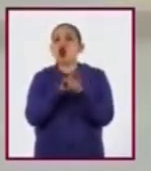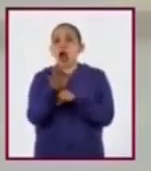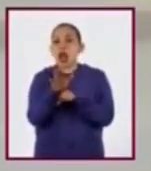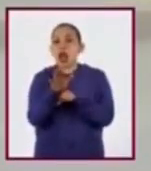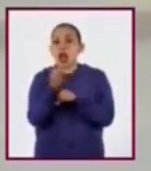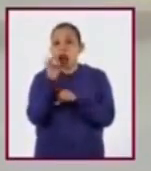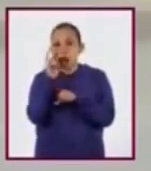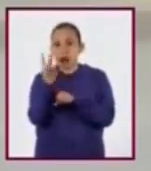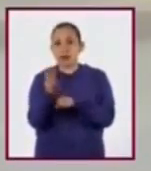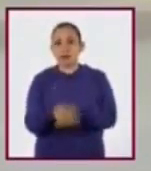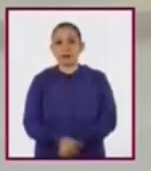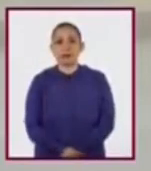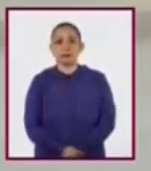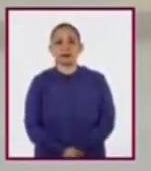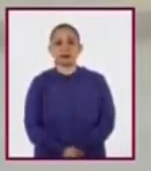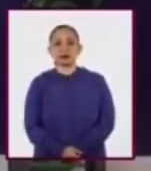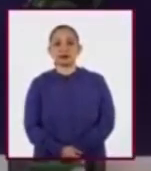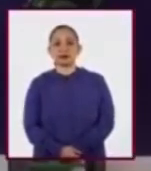son visibles.